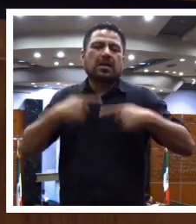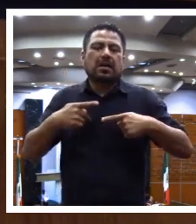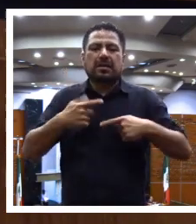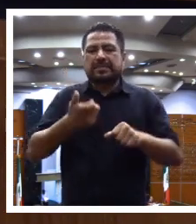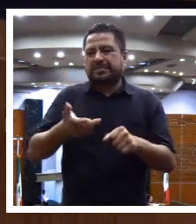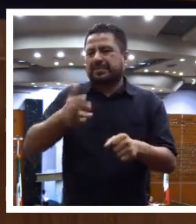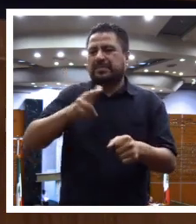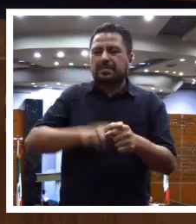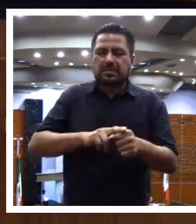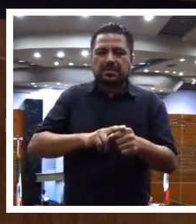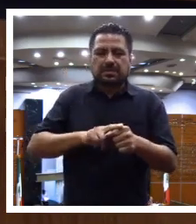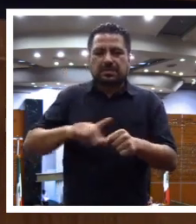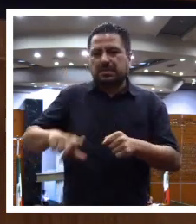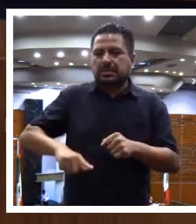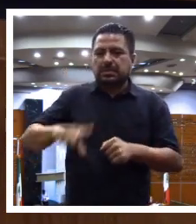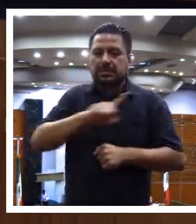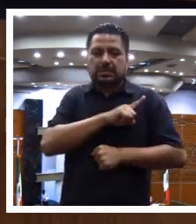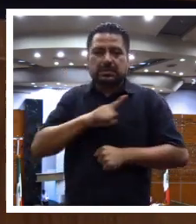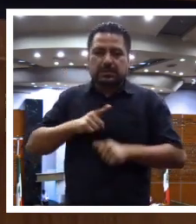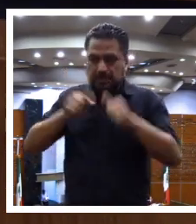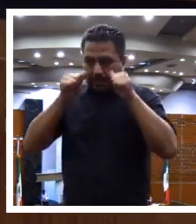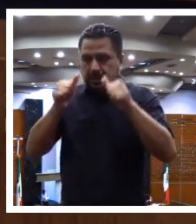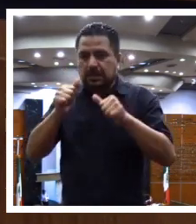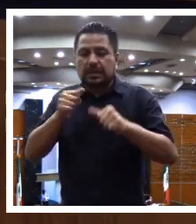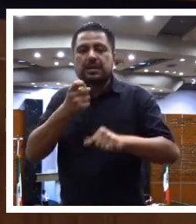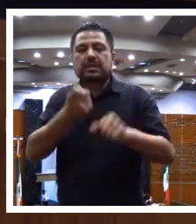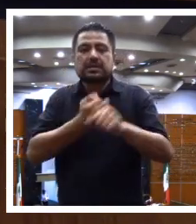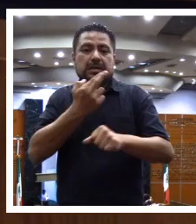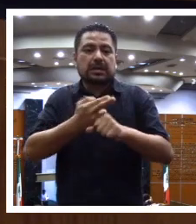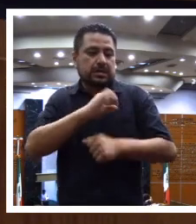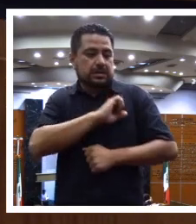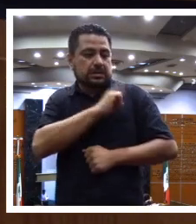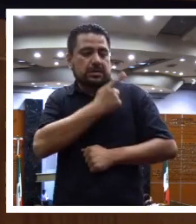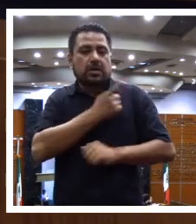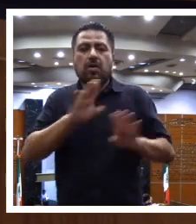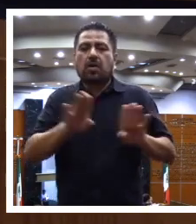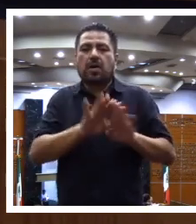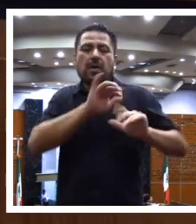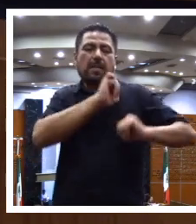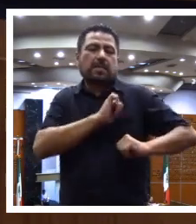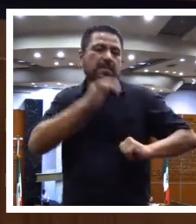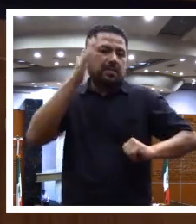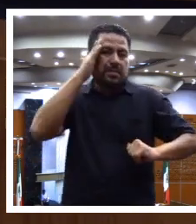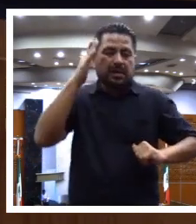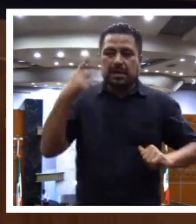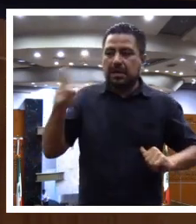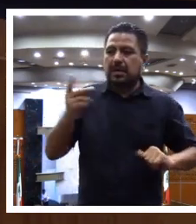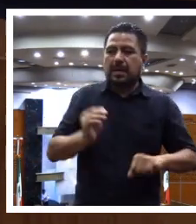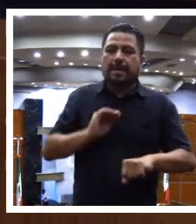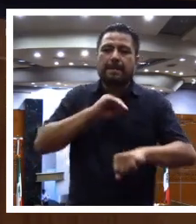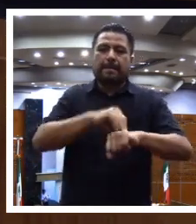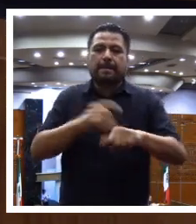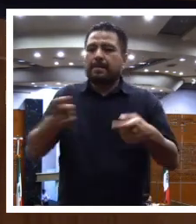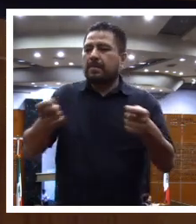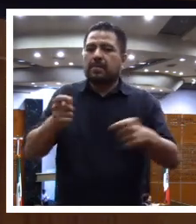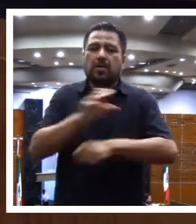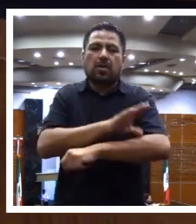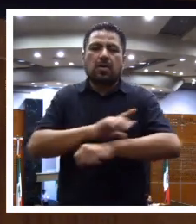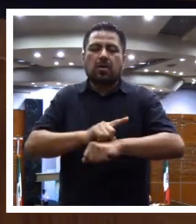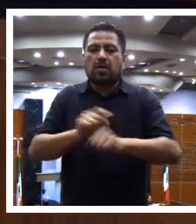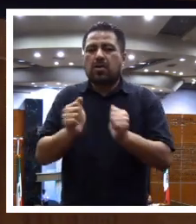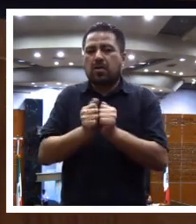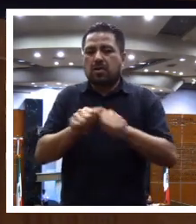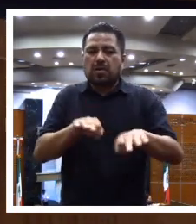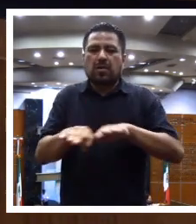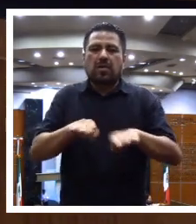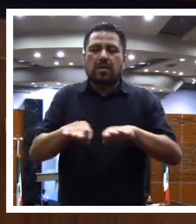fin inherente del Estado y corresponde a la Secretaría de Salud como autoridad de la materia implementar, dirigir y coordinar las